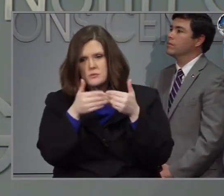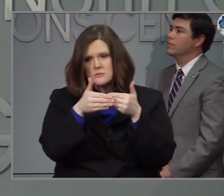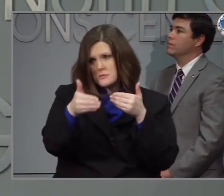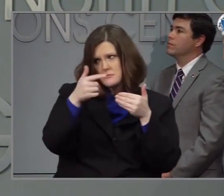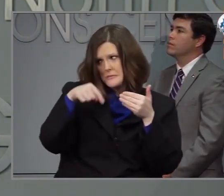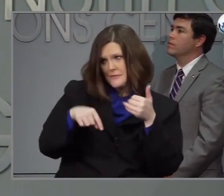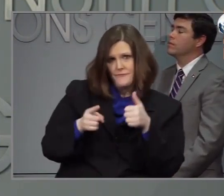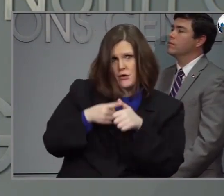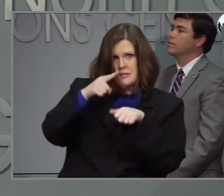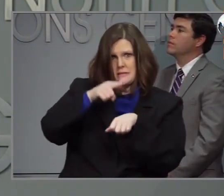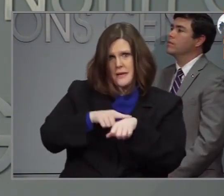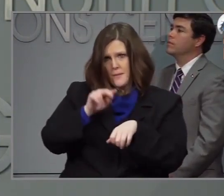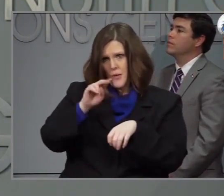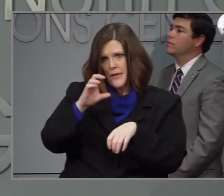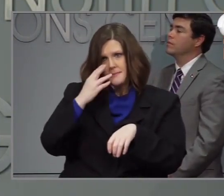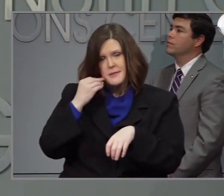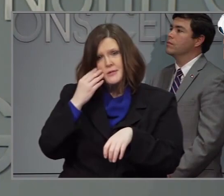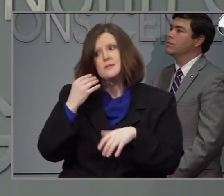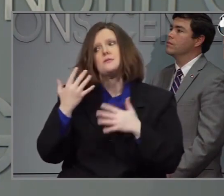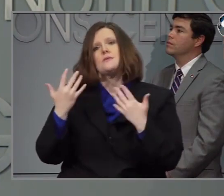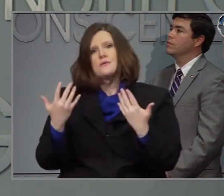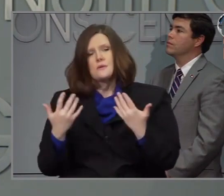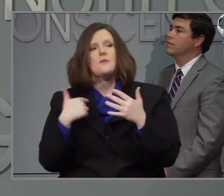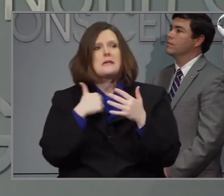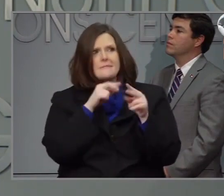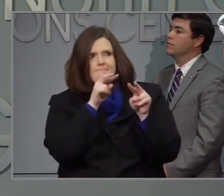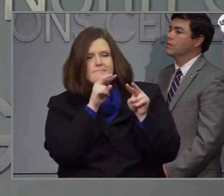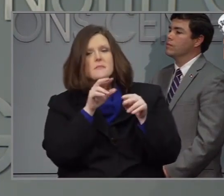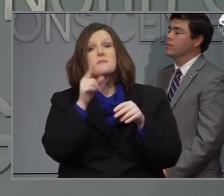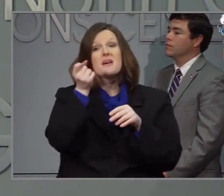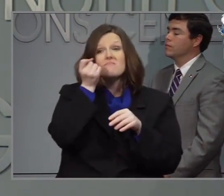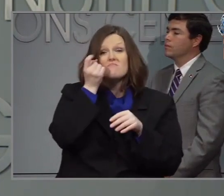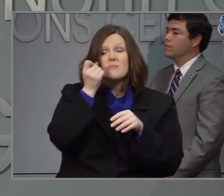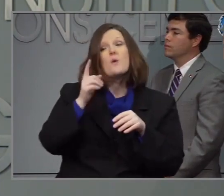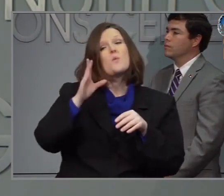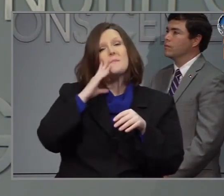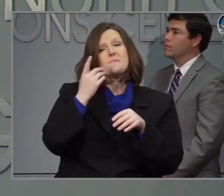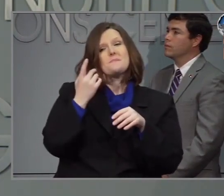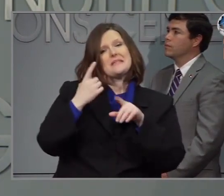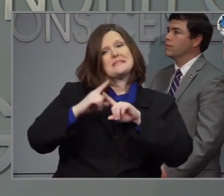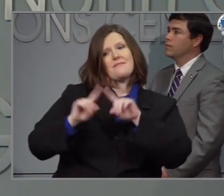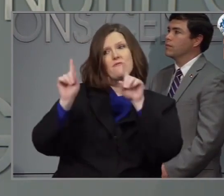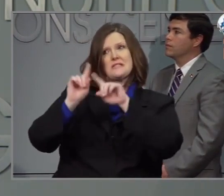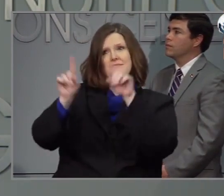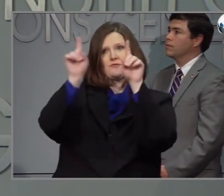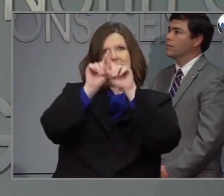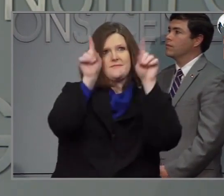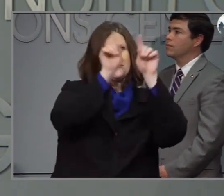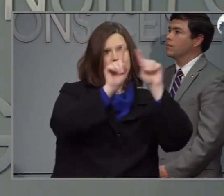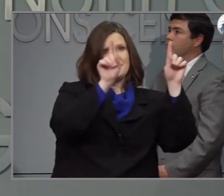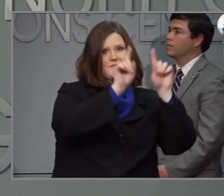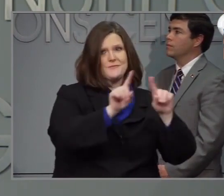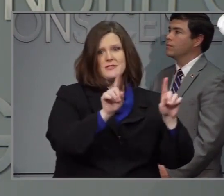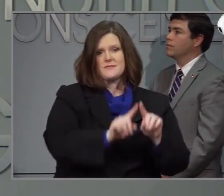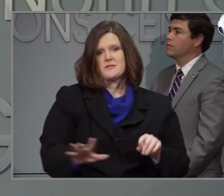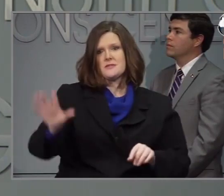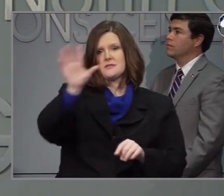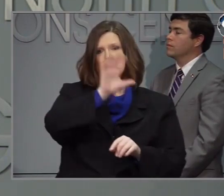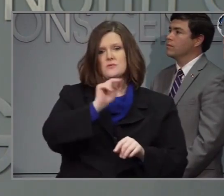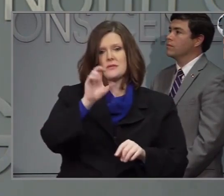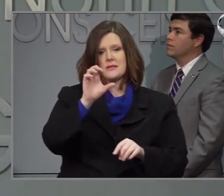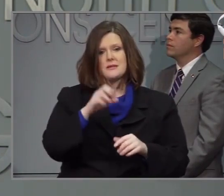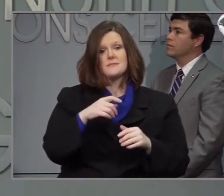durante estos momentos sin precedente nosotros ya sabemos que el aprendizaje a distancia se va a ver de diferente manera en